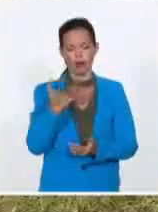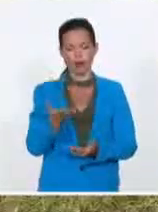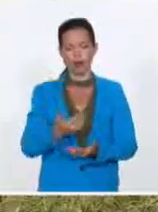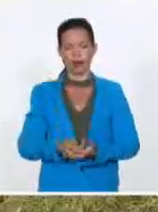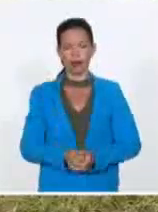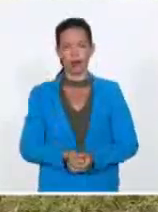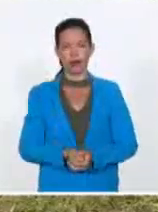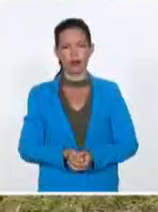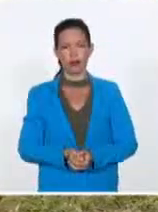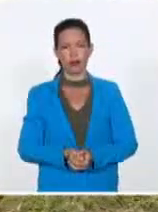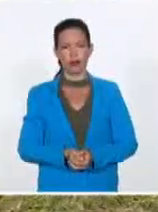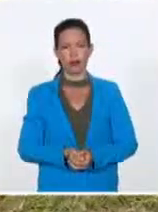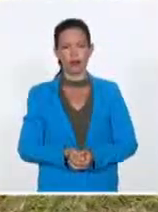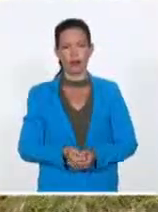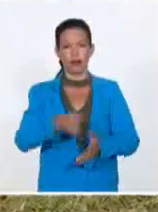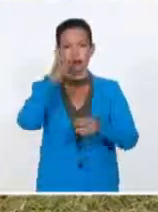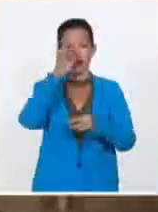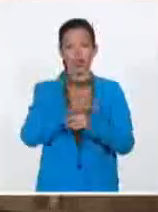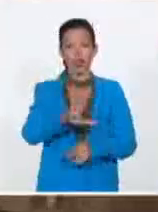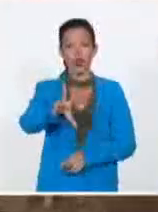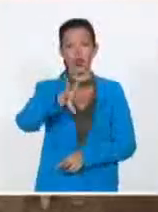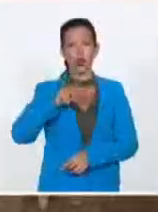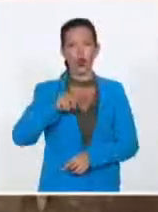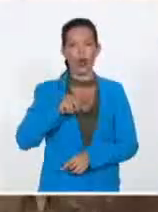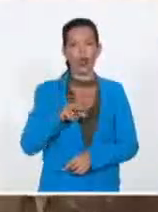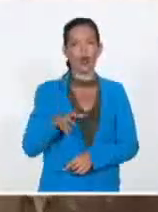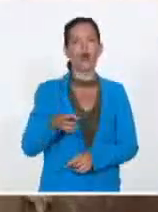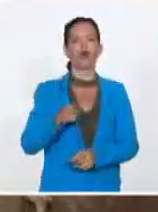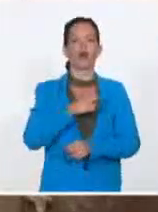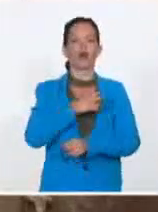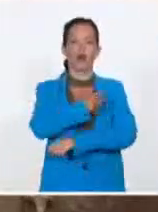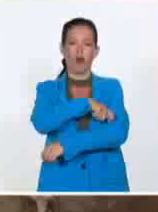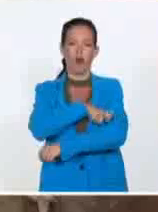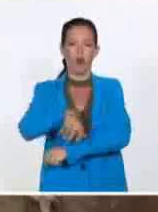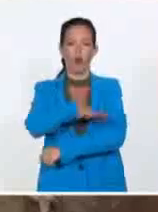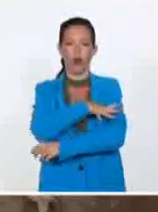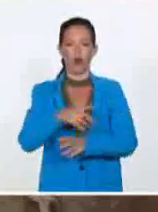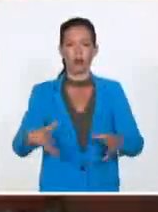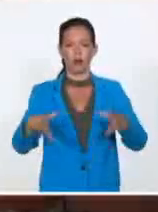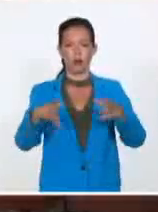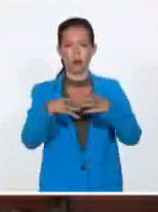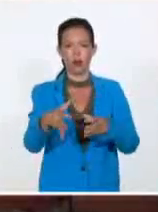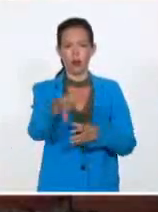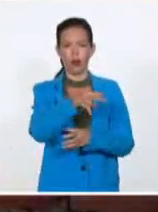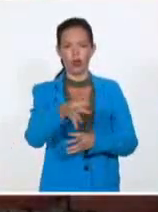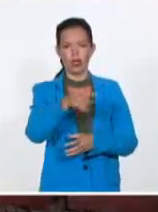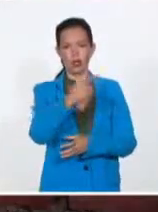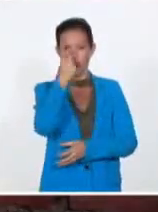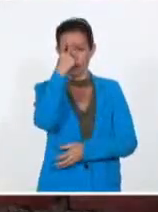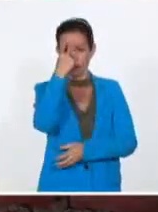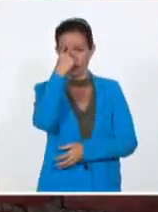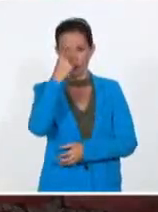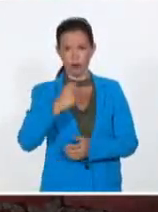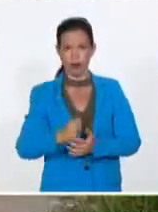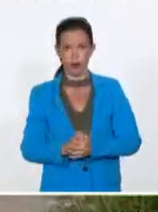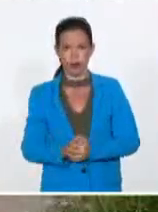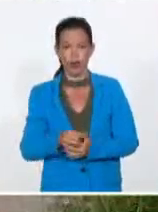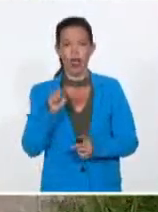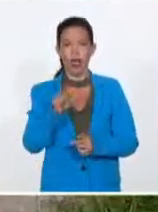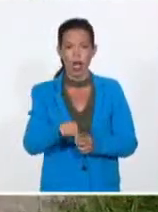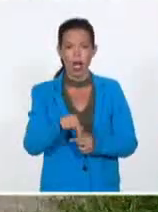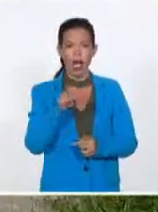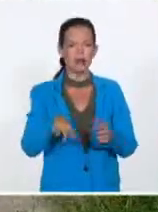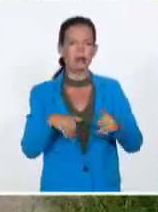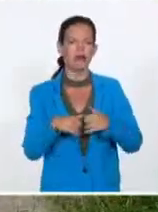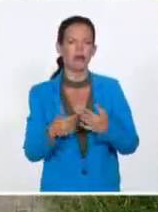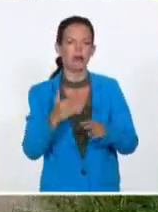Una comunidad nace en la zona del Plan Turquino, en el santiaguero municipio Segundo Frente. Se trata de la construcción de